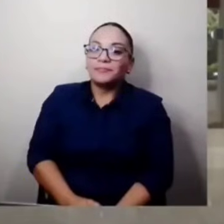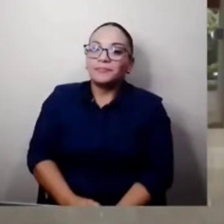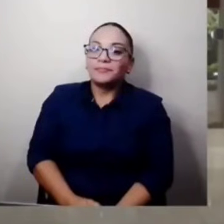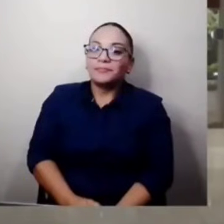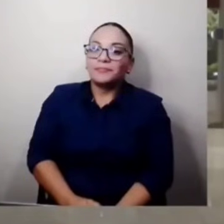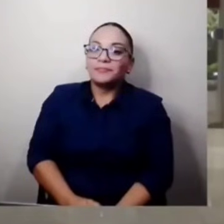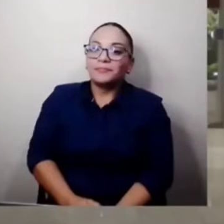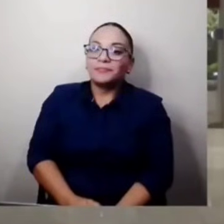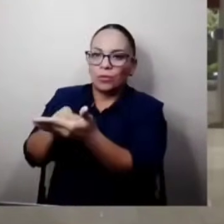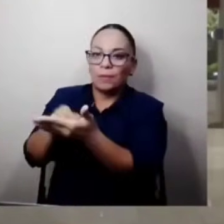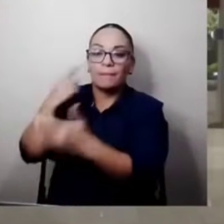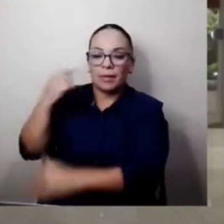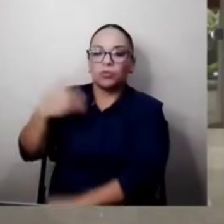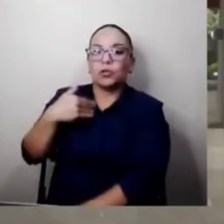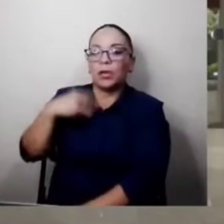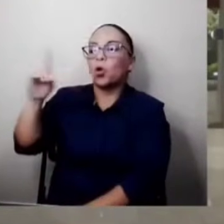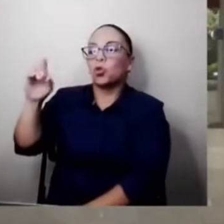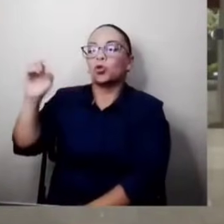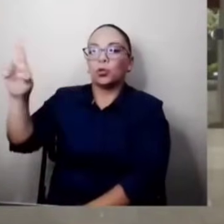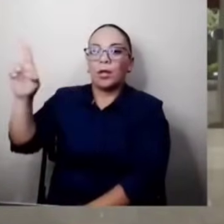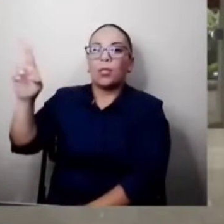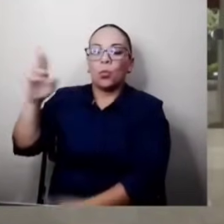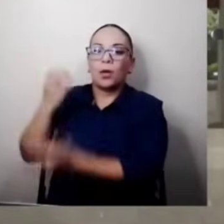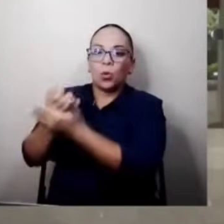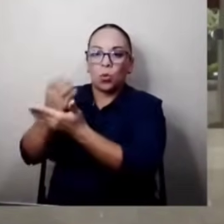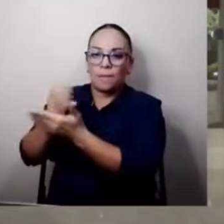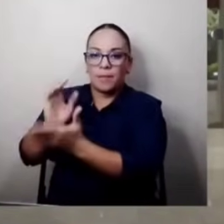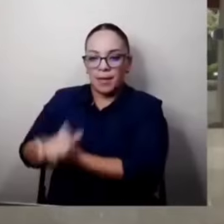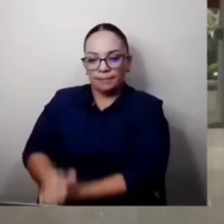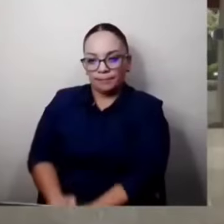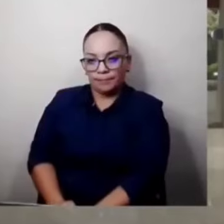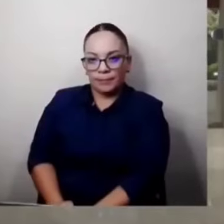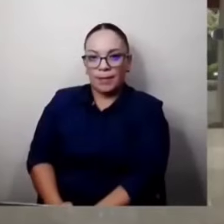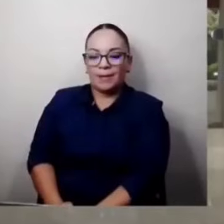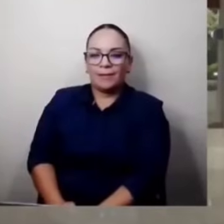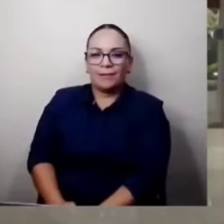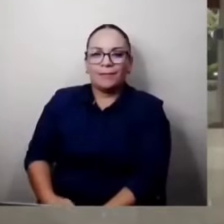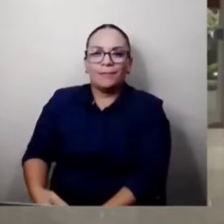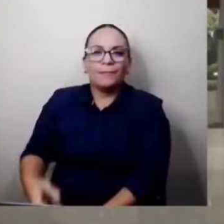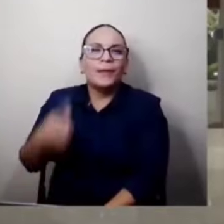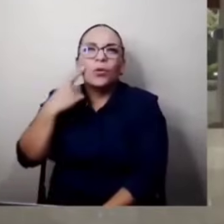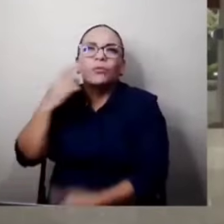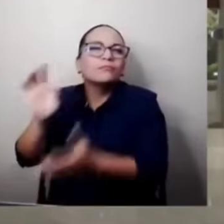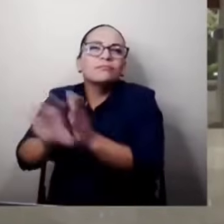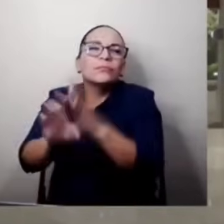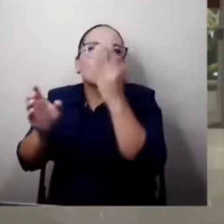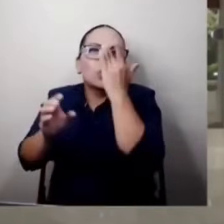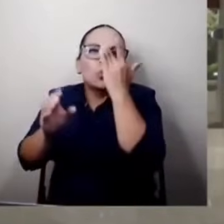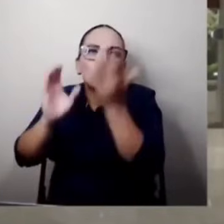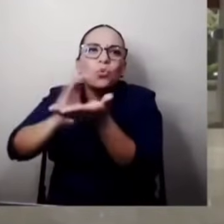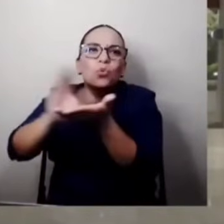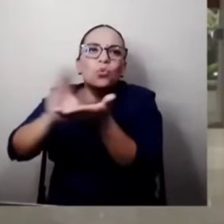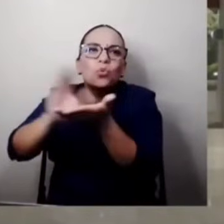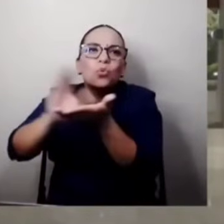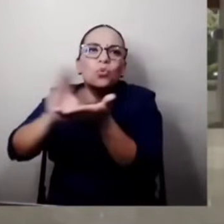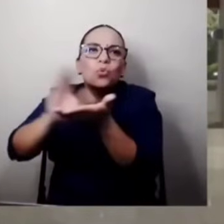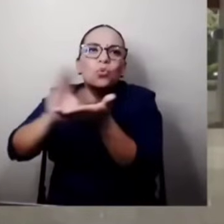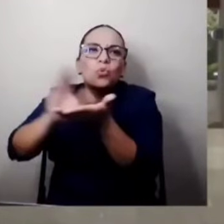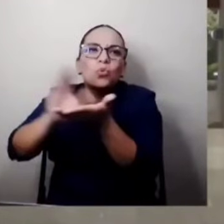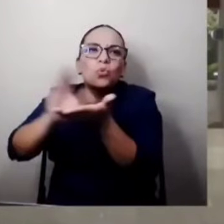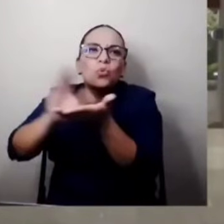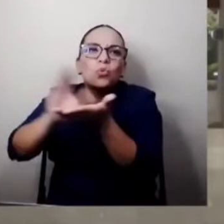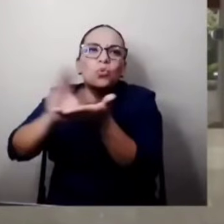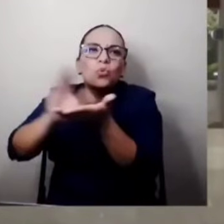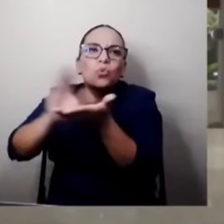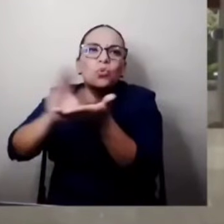economía, en algún curso de primer año, tal vez de bachillerato, usted llega así